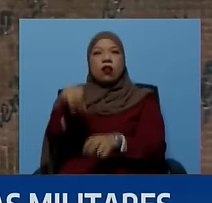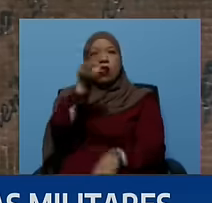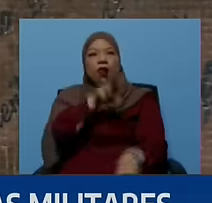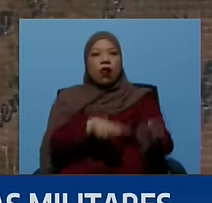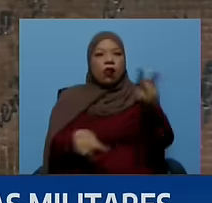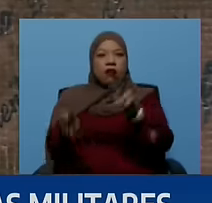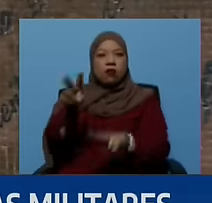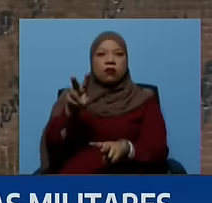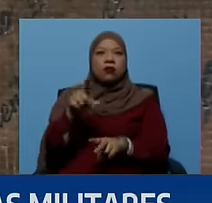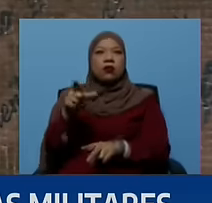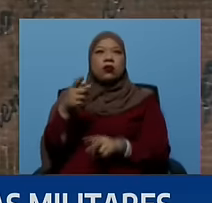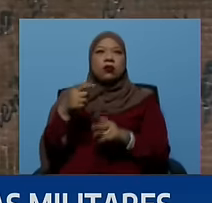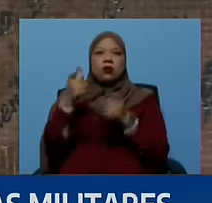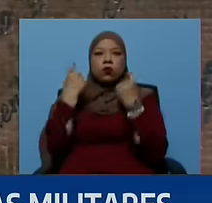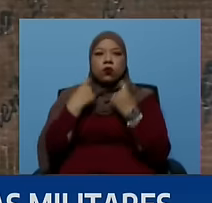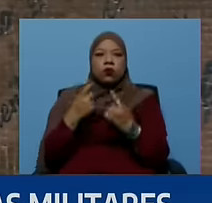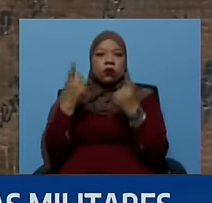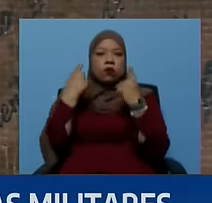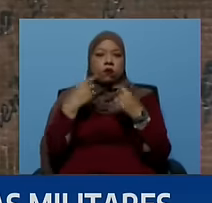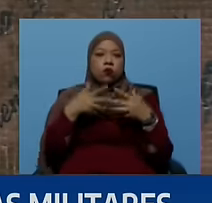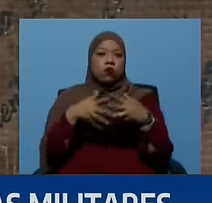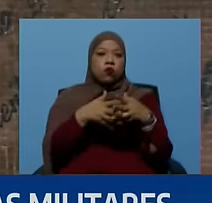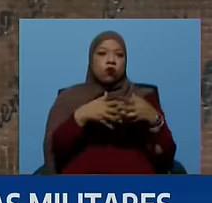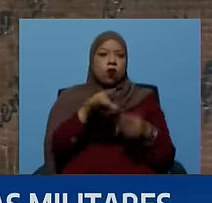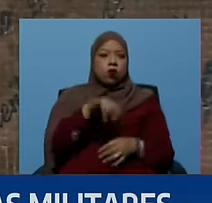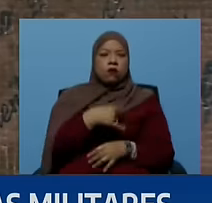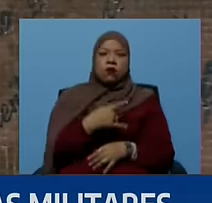porque yo no estoy formado en